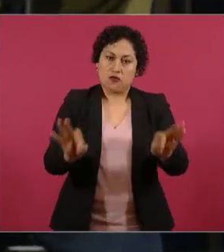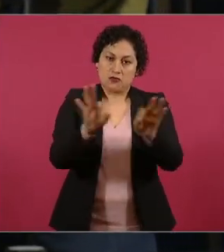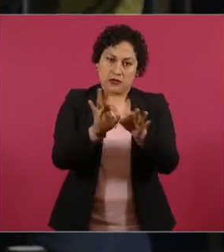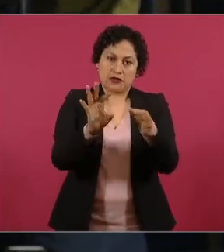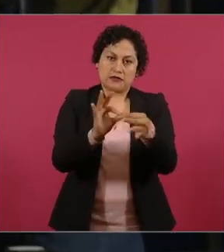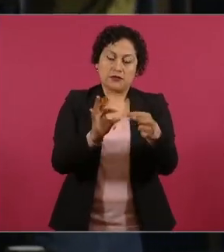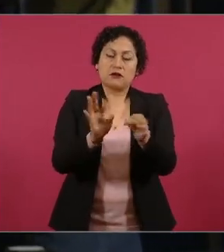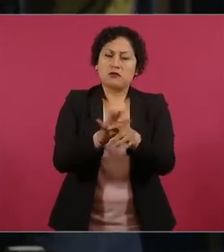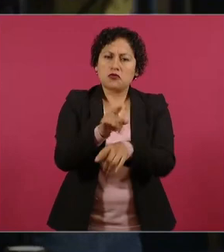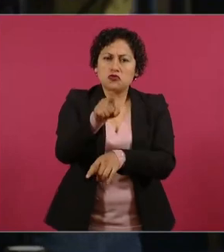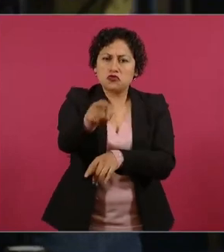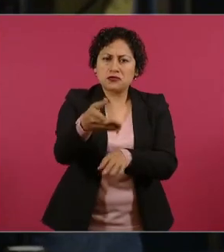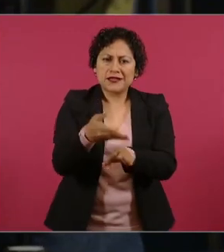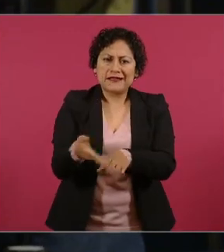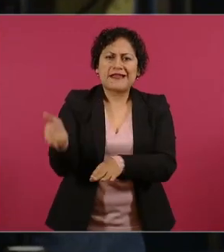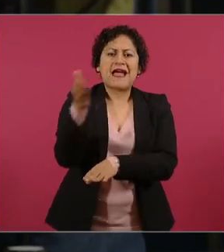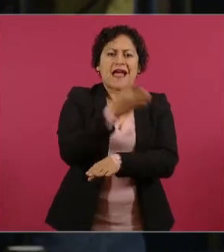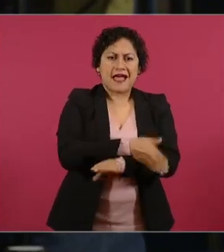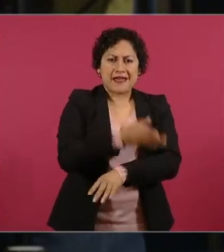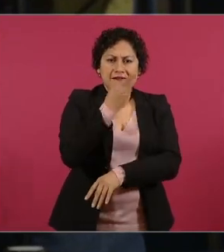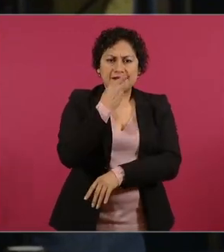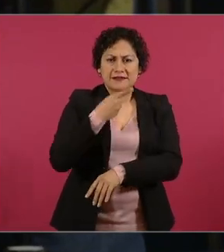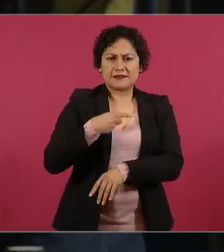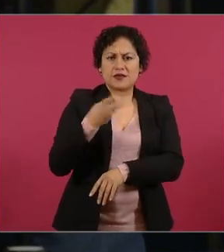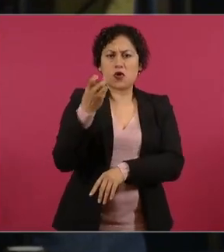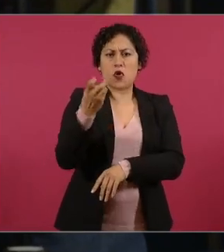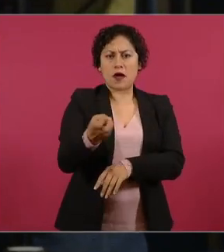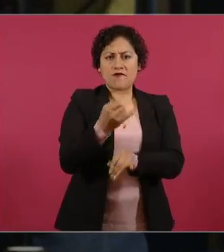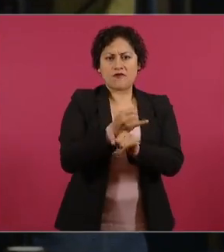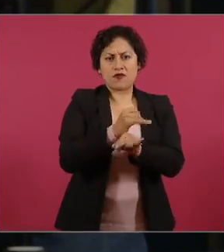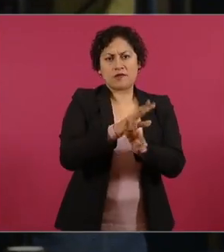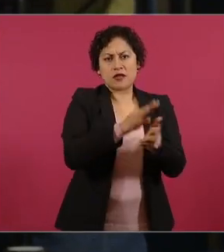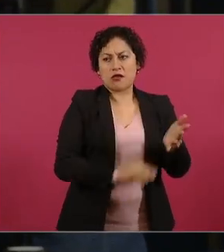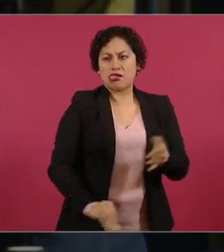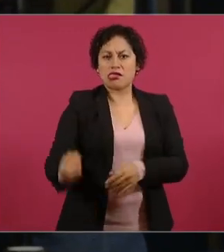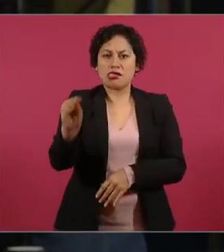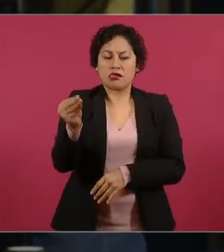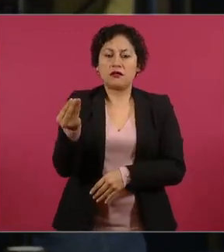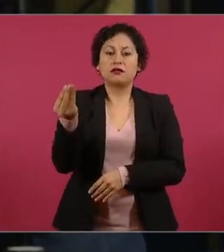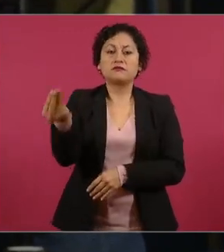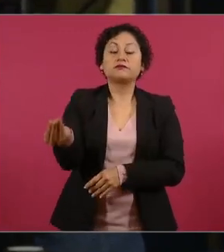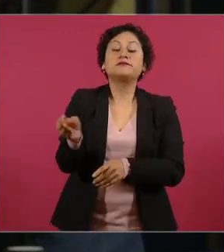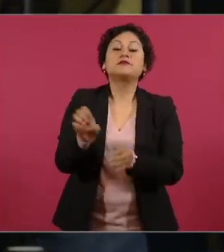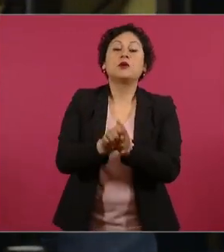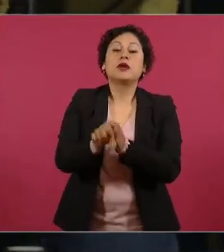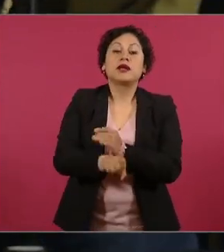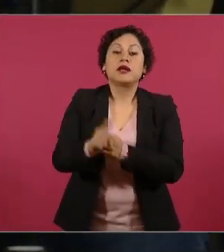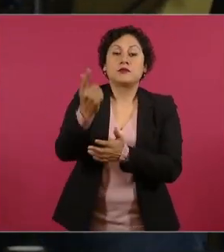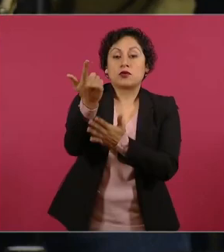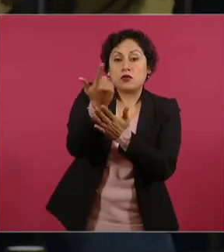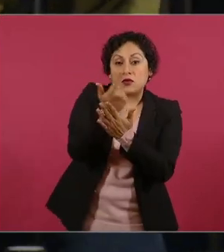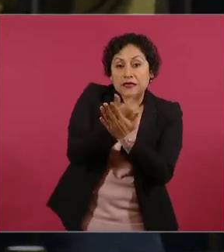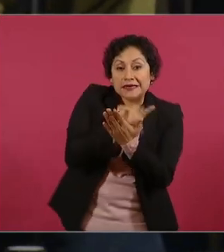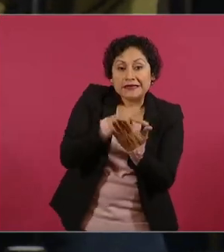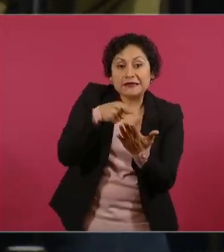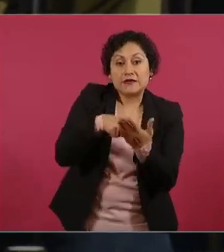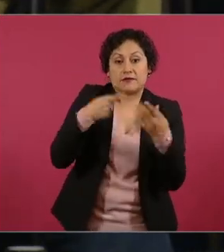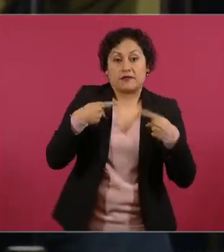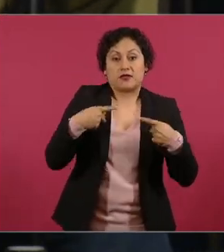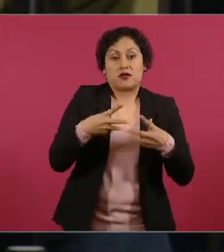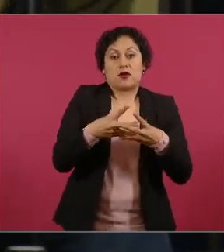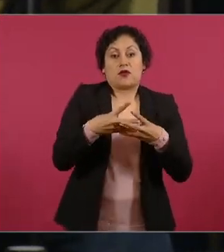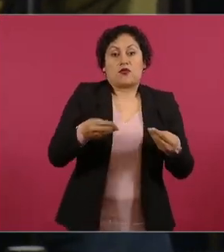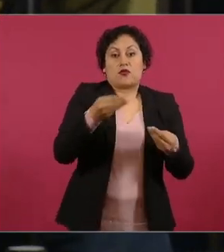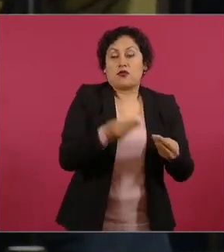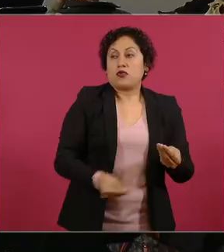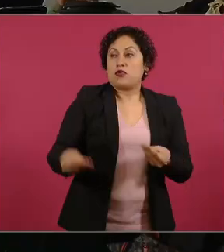otros momentos que ha habido filtraciones importantes, como la base de datos de desaparecidos que se entregó a organismos